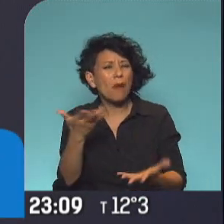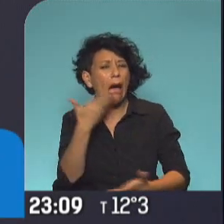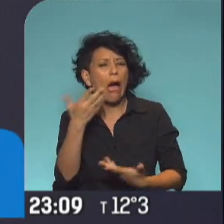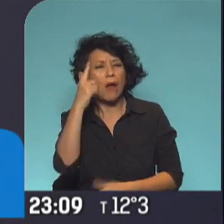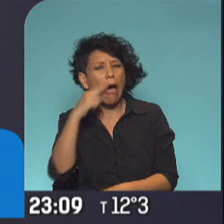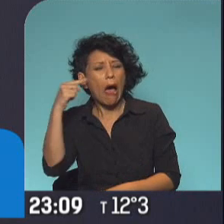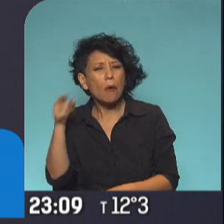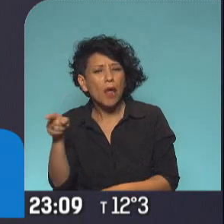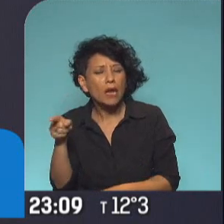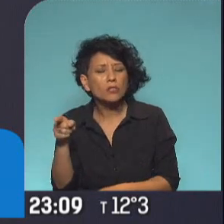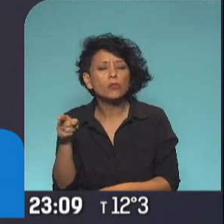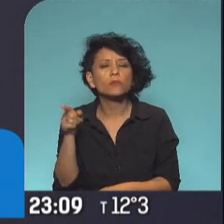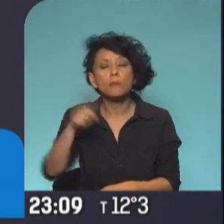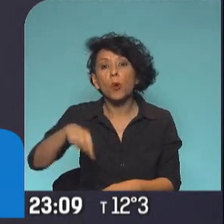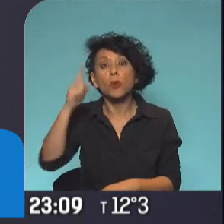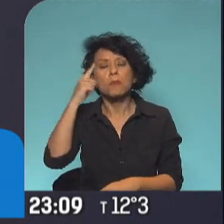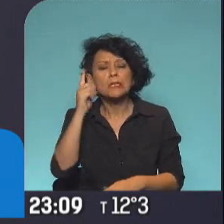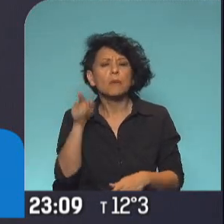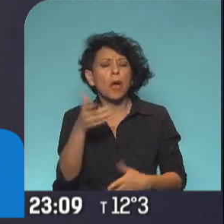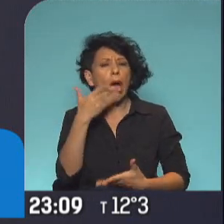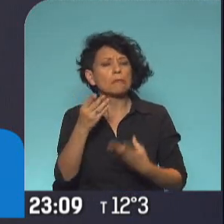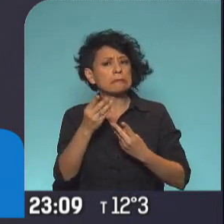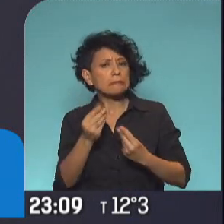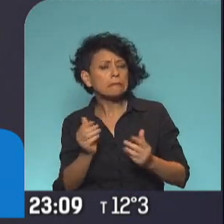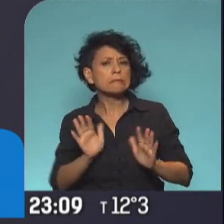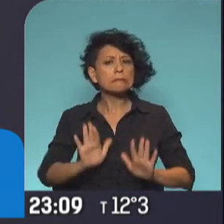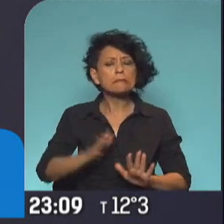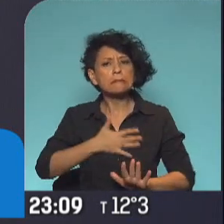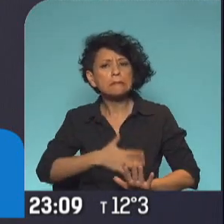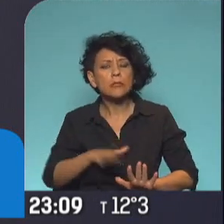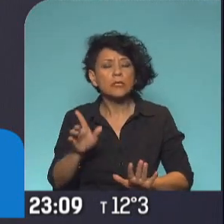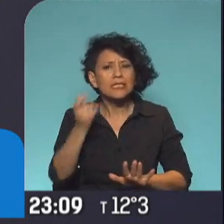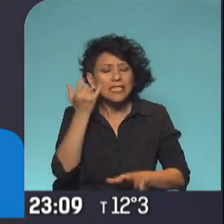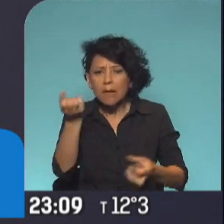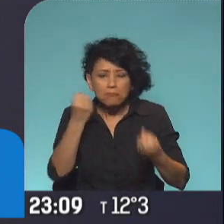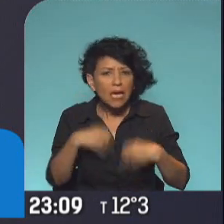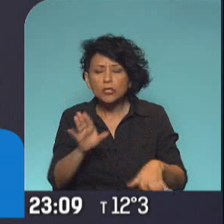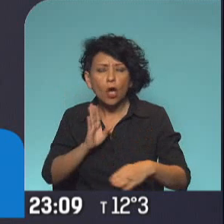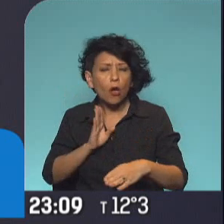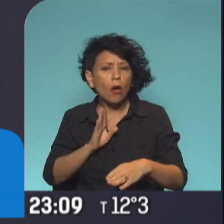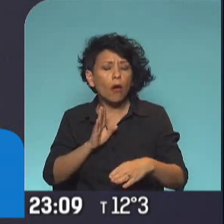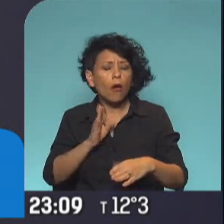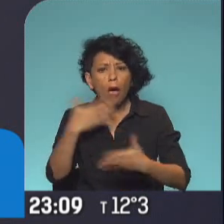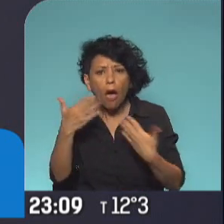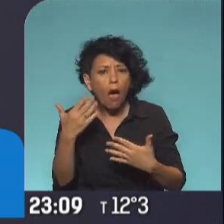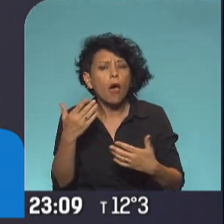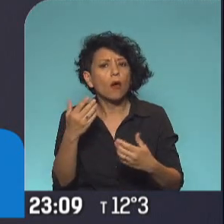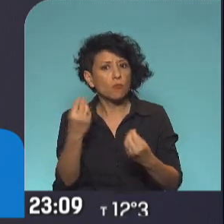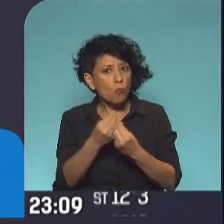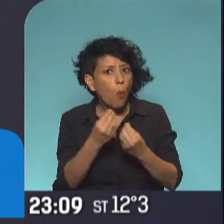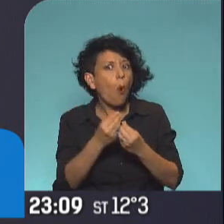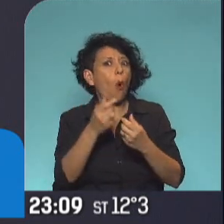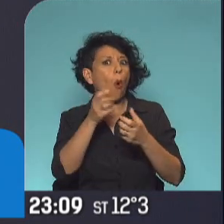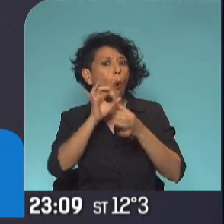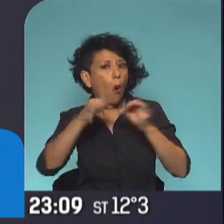¿no? Creíamos que iba a tener un tono más moderado y desde el comienzo, desde el inicio de la introducción, ya tuvo varias frases